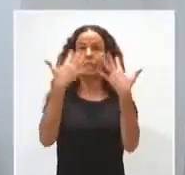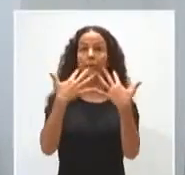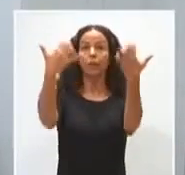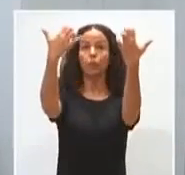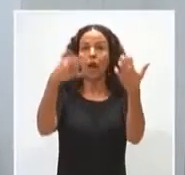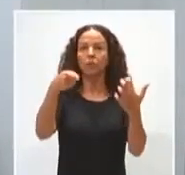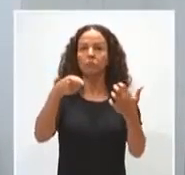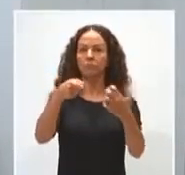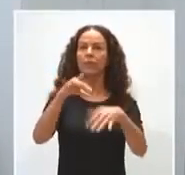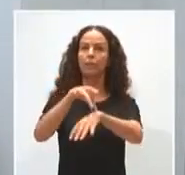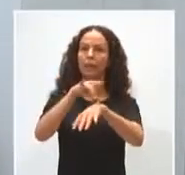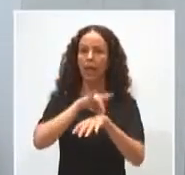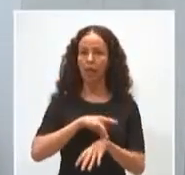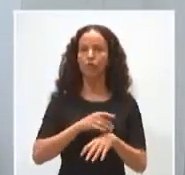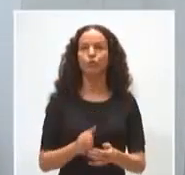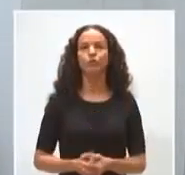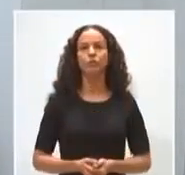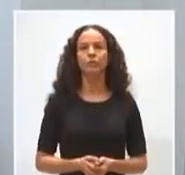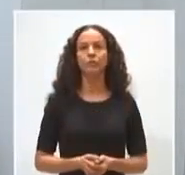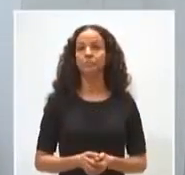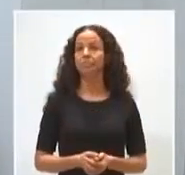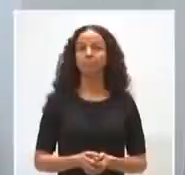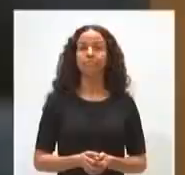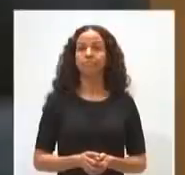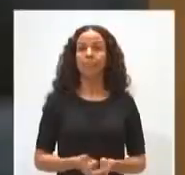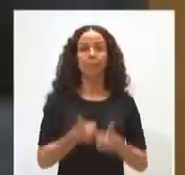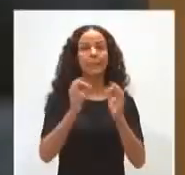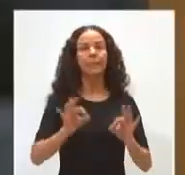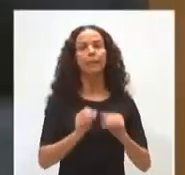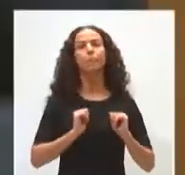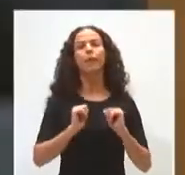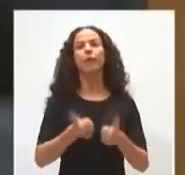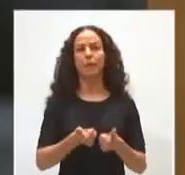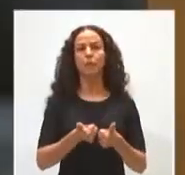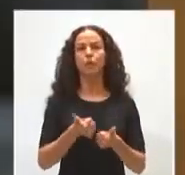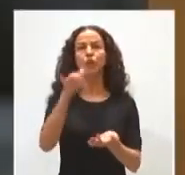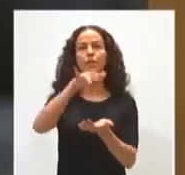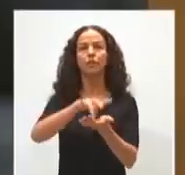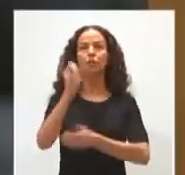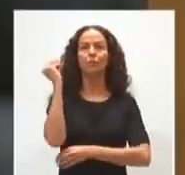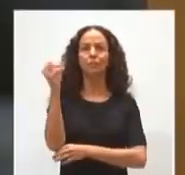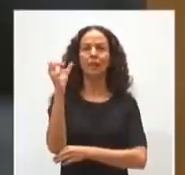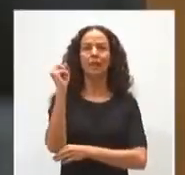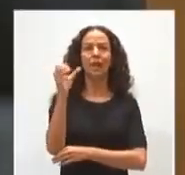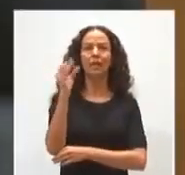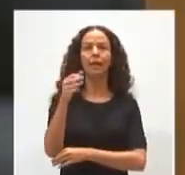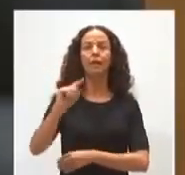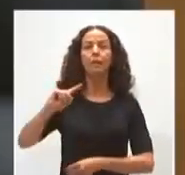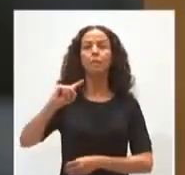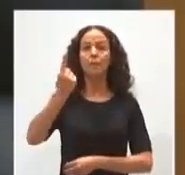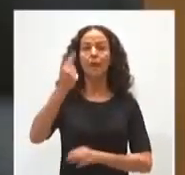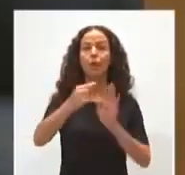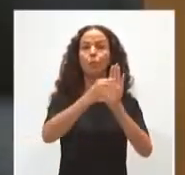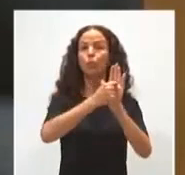invitados y sin más preámbulo vamos a comenzar la sesión plenaria el primer y único